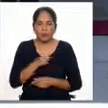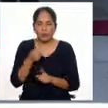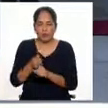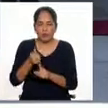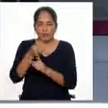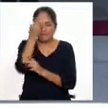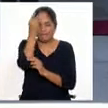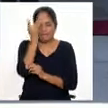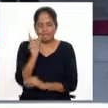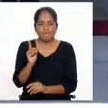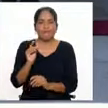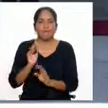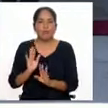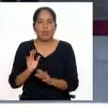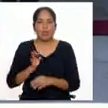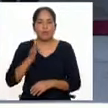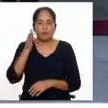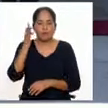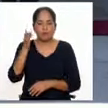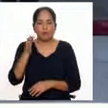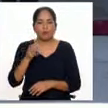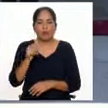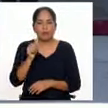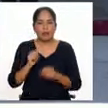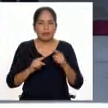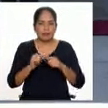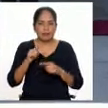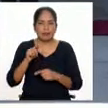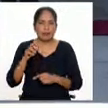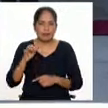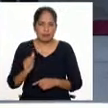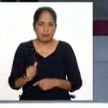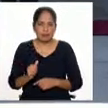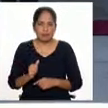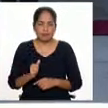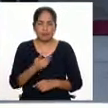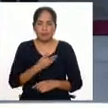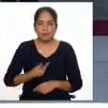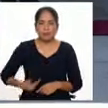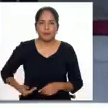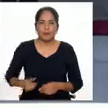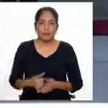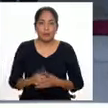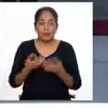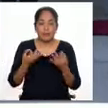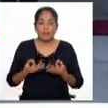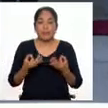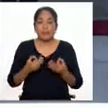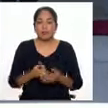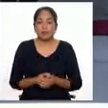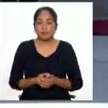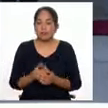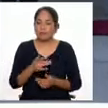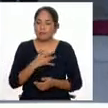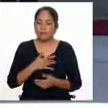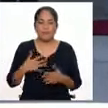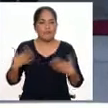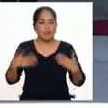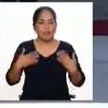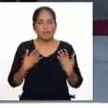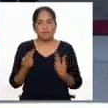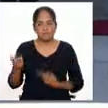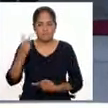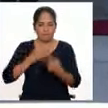eso, encomendamos el futuro de nuestro Atalaya, señora presidenta. De verdad, Atalaya se siente feliz de recibirle a